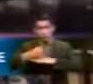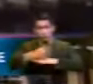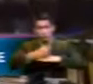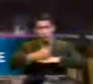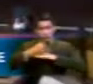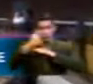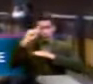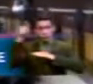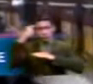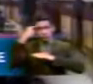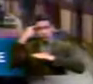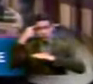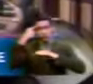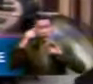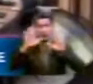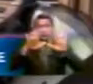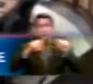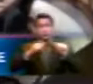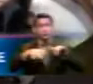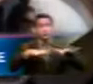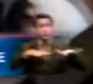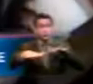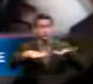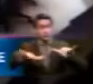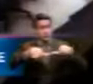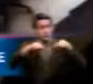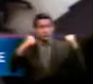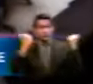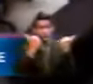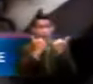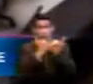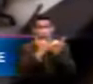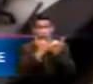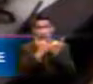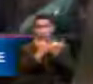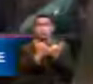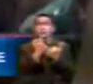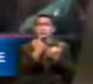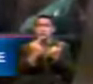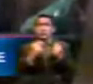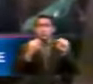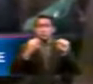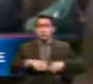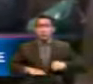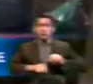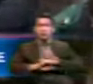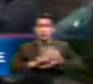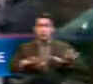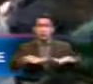gobierno. El administrador del Parlamento dijo que todo está listo para el cambio de mando.